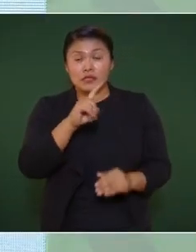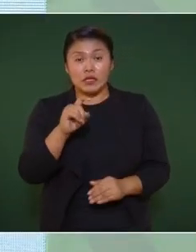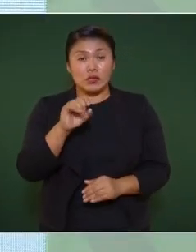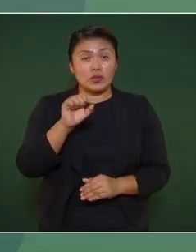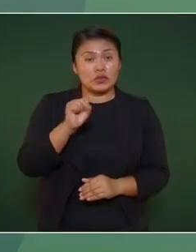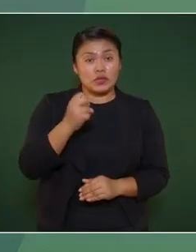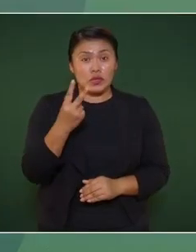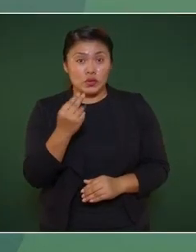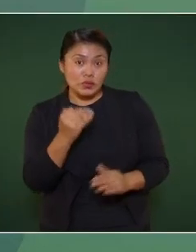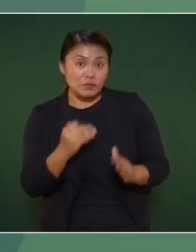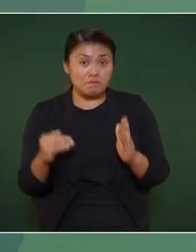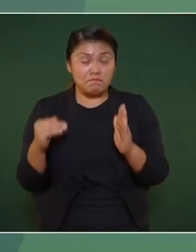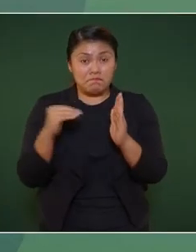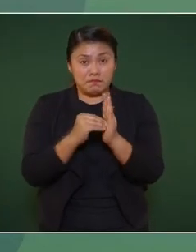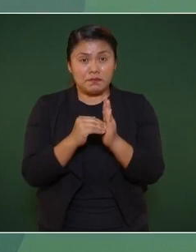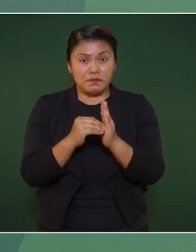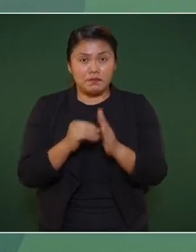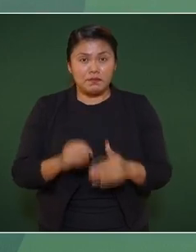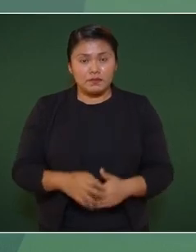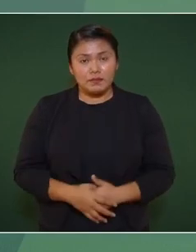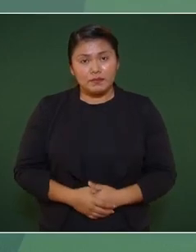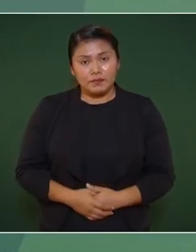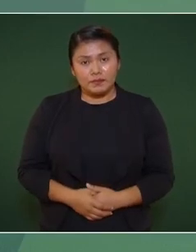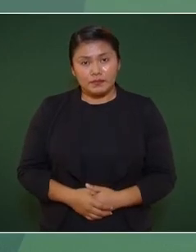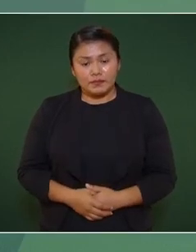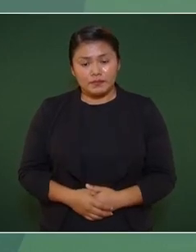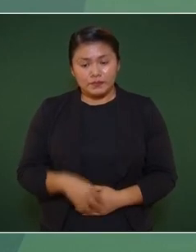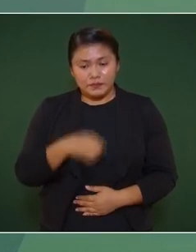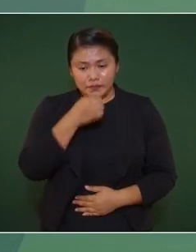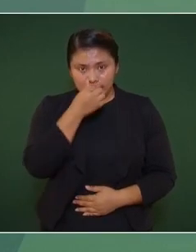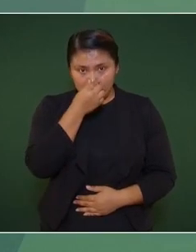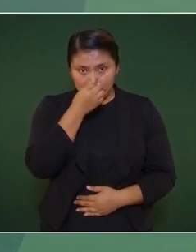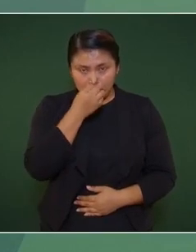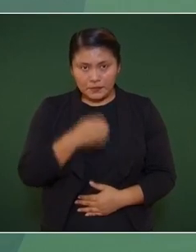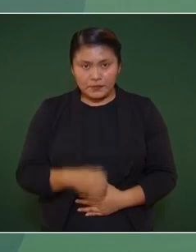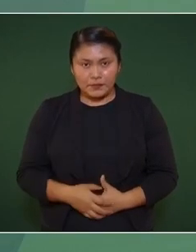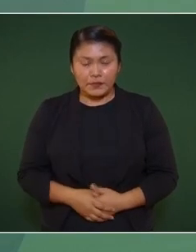2.162.000. Es decir, casi,